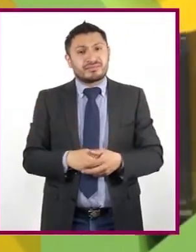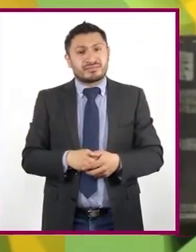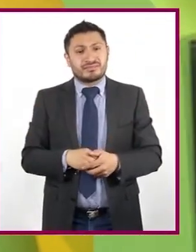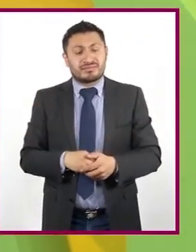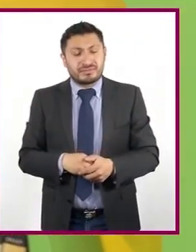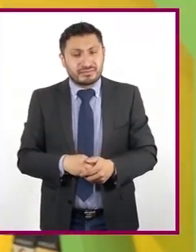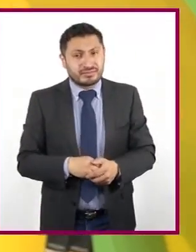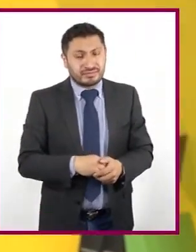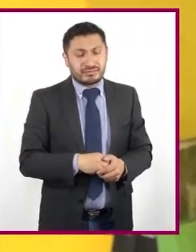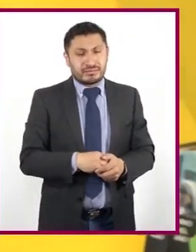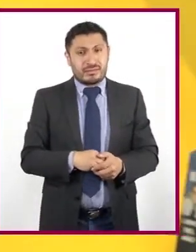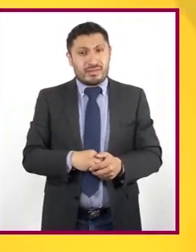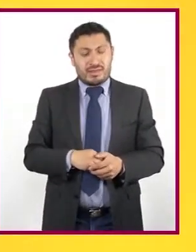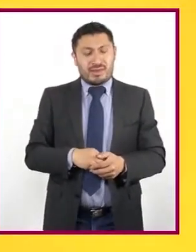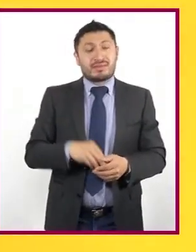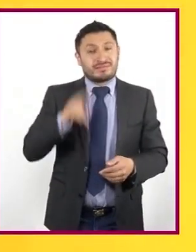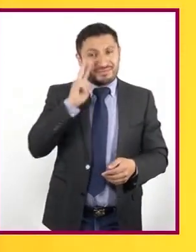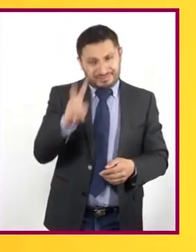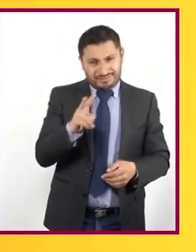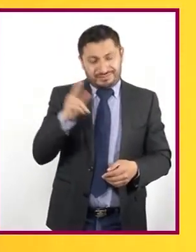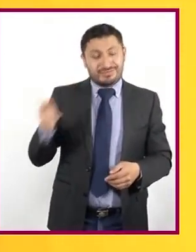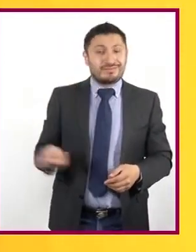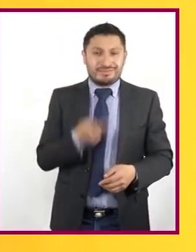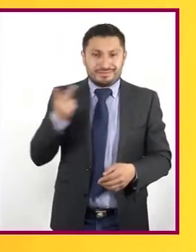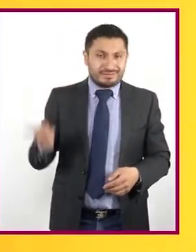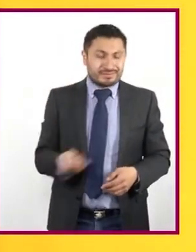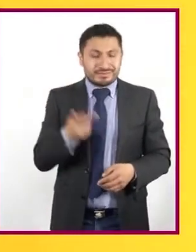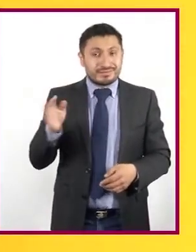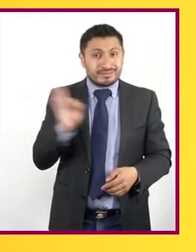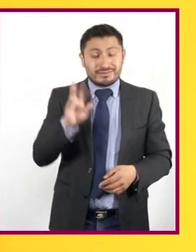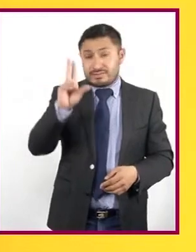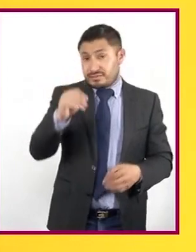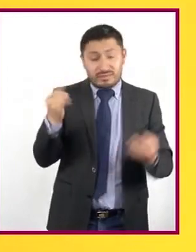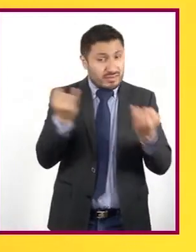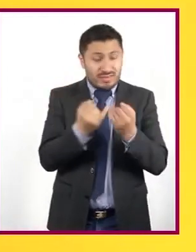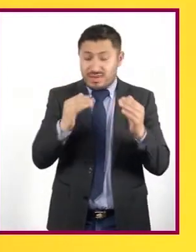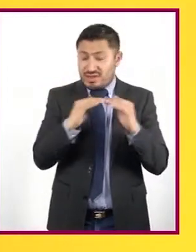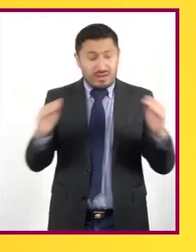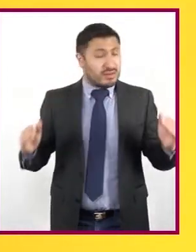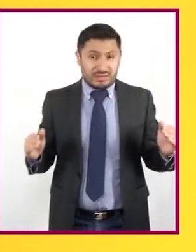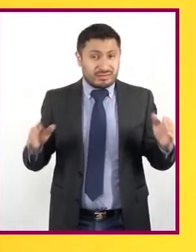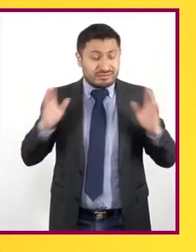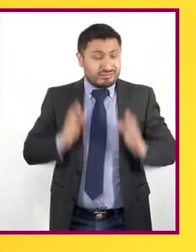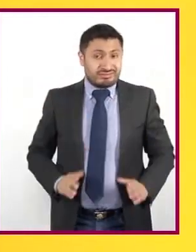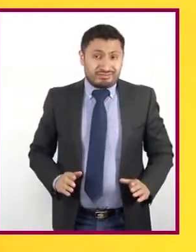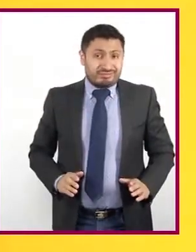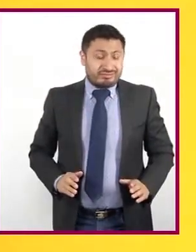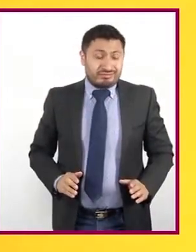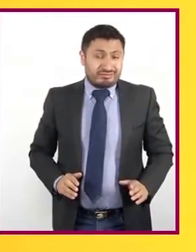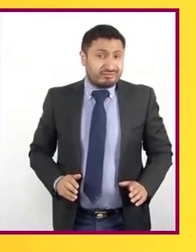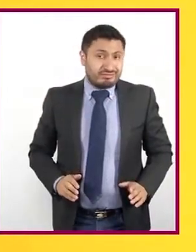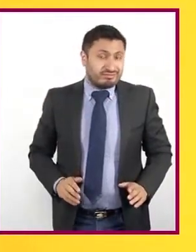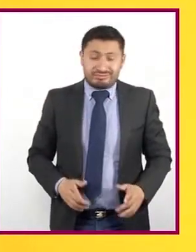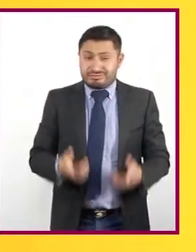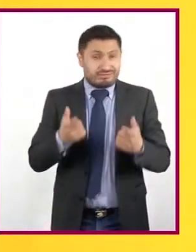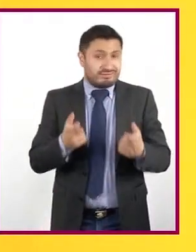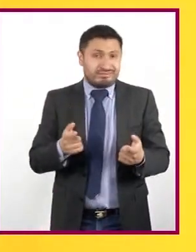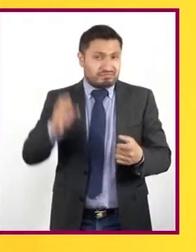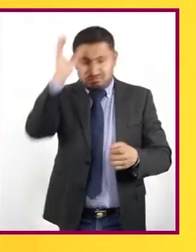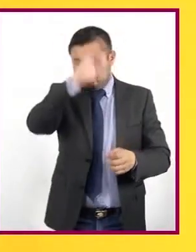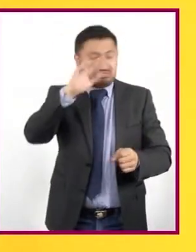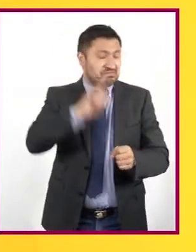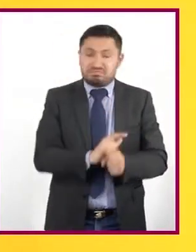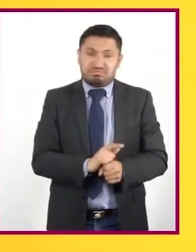¿No les parece una buena pregunta? Si no somos iguales ni físicamente, ni económicamente, ni